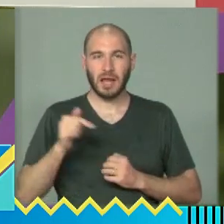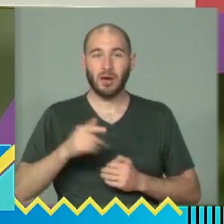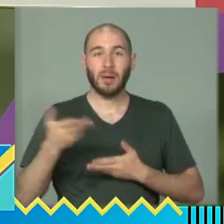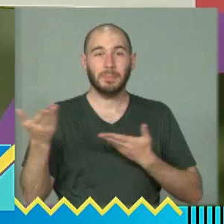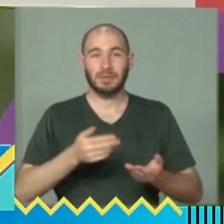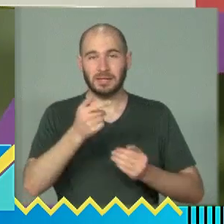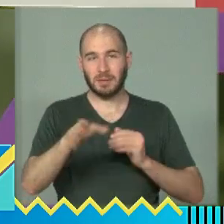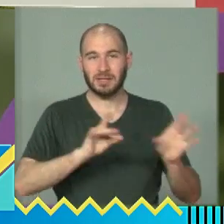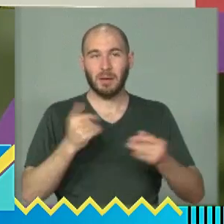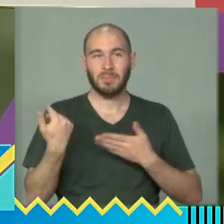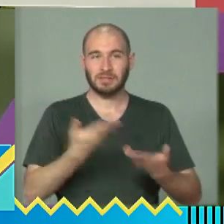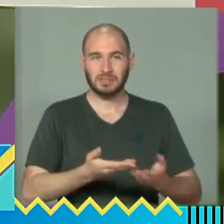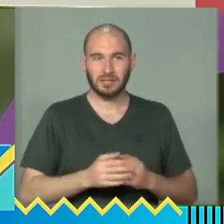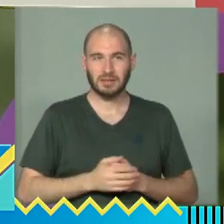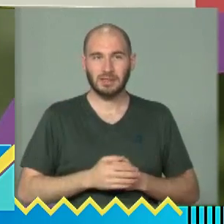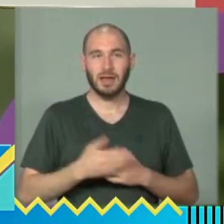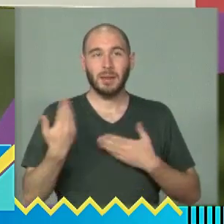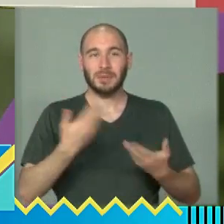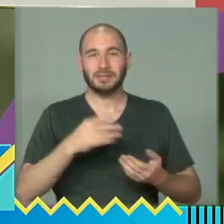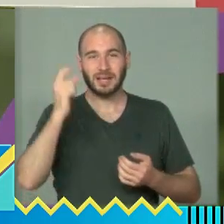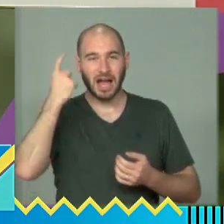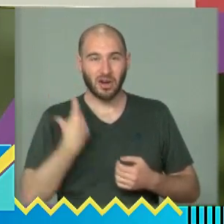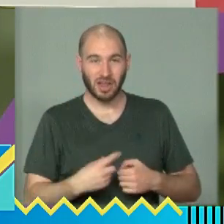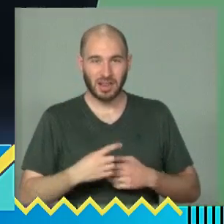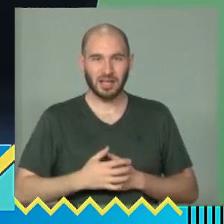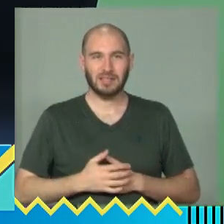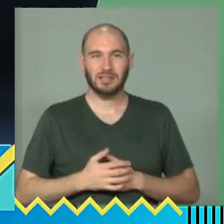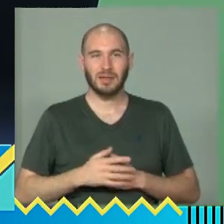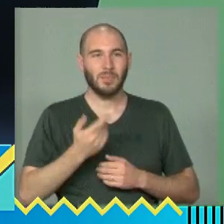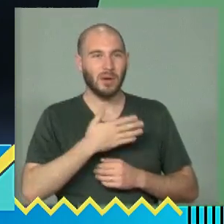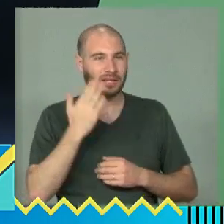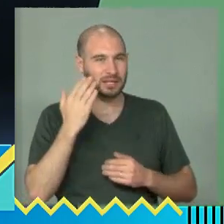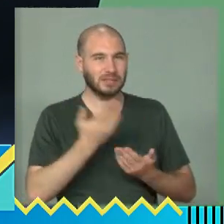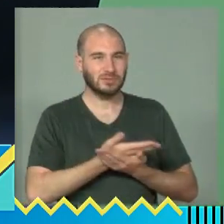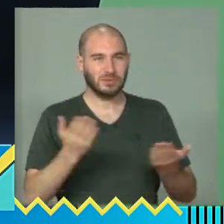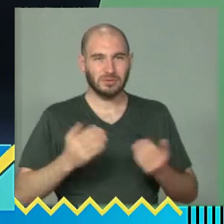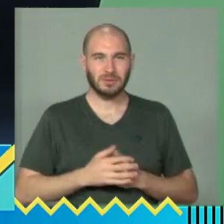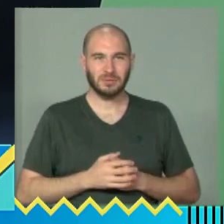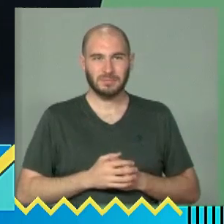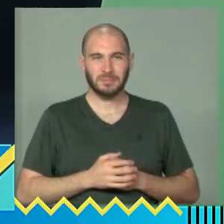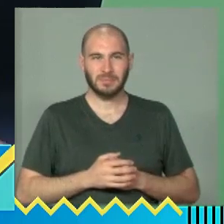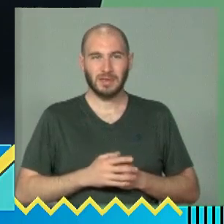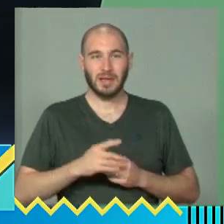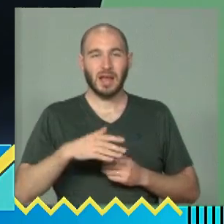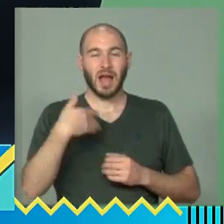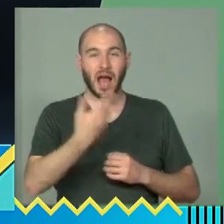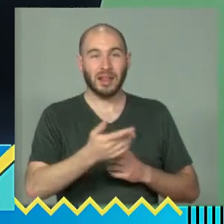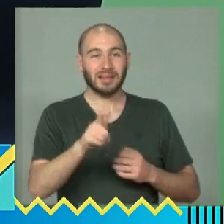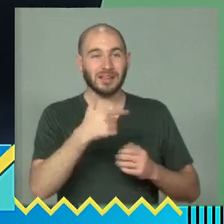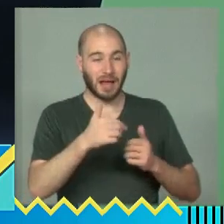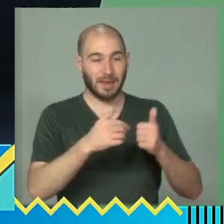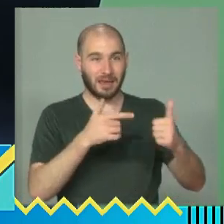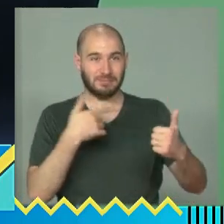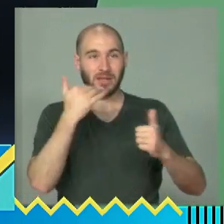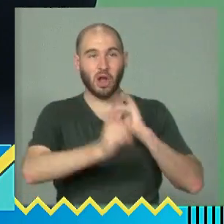presentar a nuestros invitados. Antes la presento a Carolina Rotondo. Bueno, buenas tardes, saludo a todo el público y, por supuesto, del otro lado de la cámara les vamos